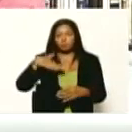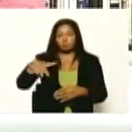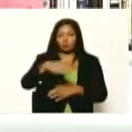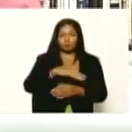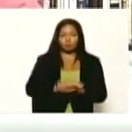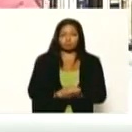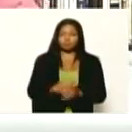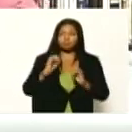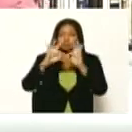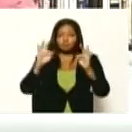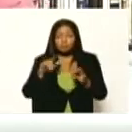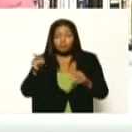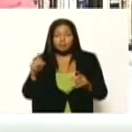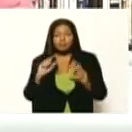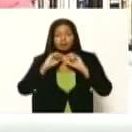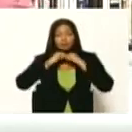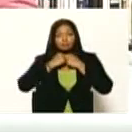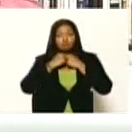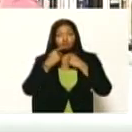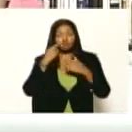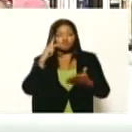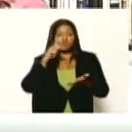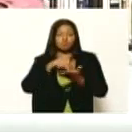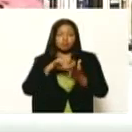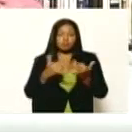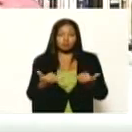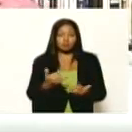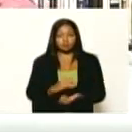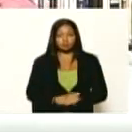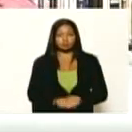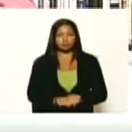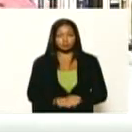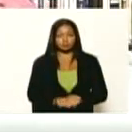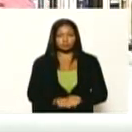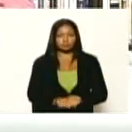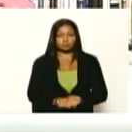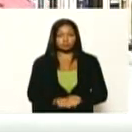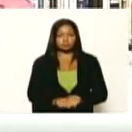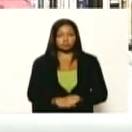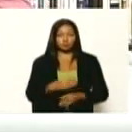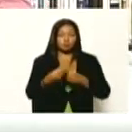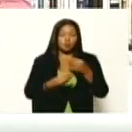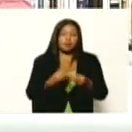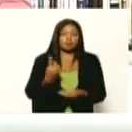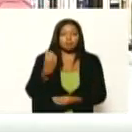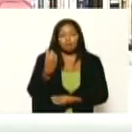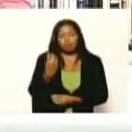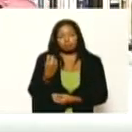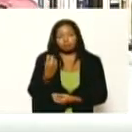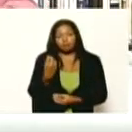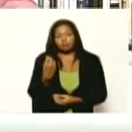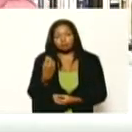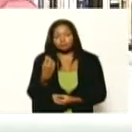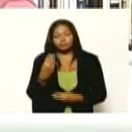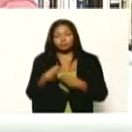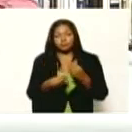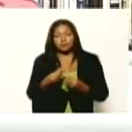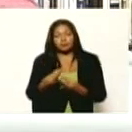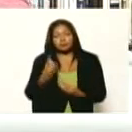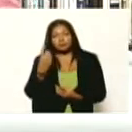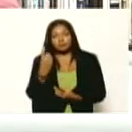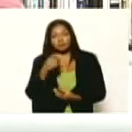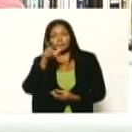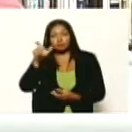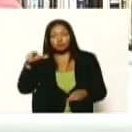Ese es Aristóbulo. Lo he tenido muy presente, te digo. ¿Cómo hace falta? ¿Cómo le hace falta a uno gente